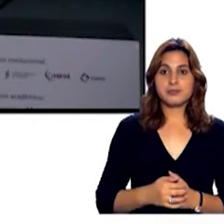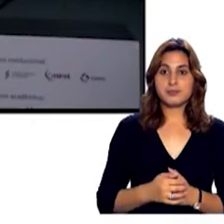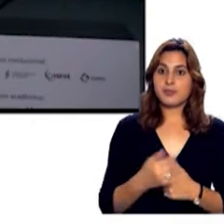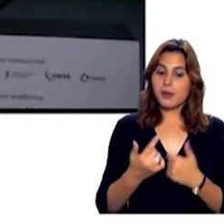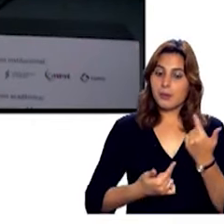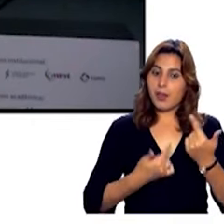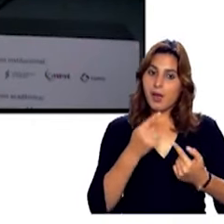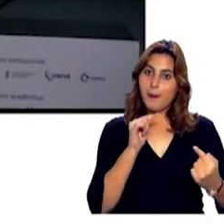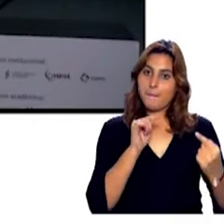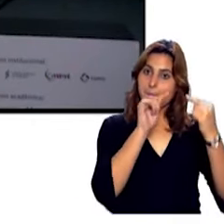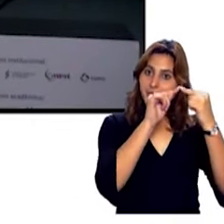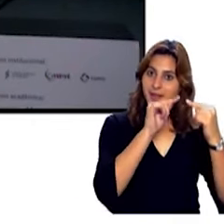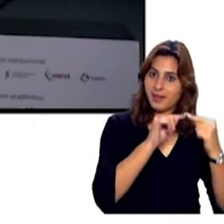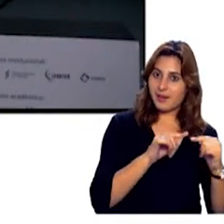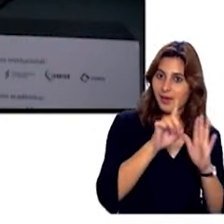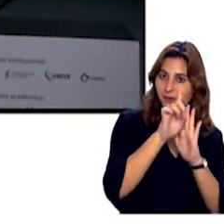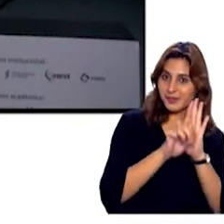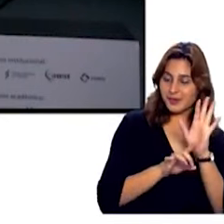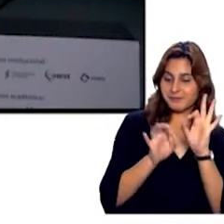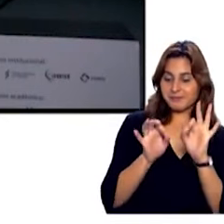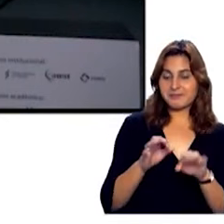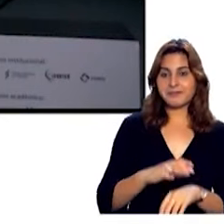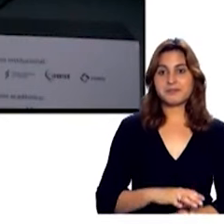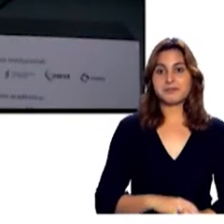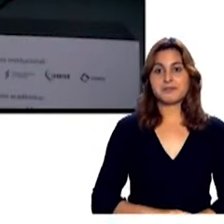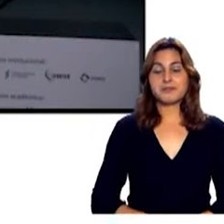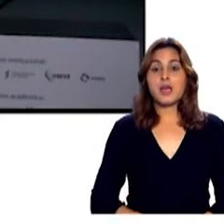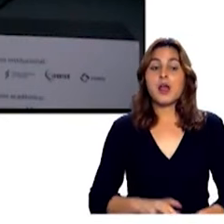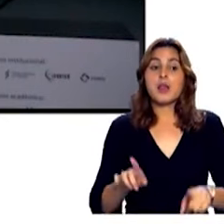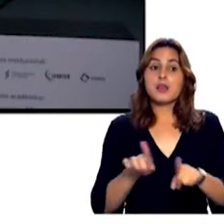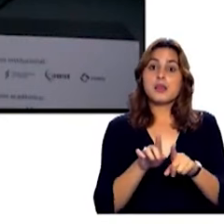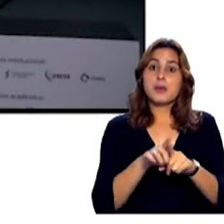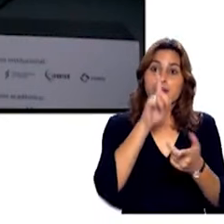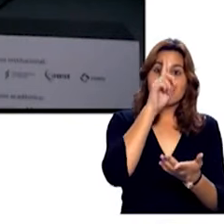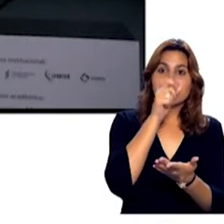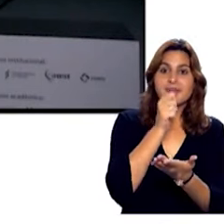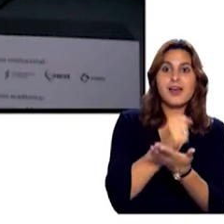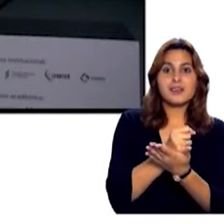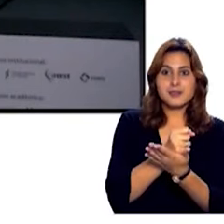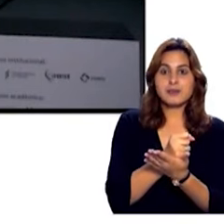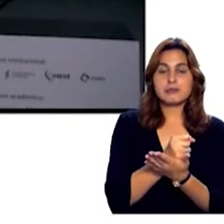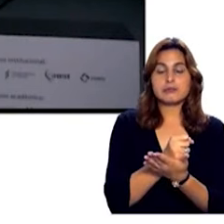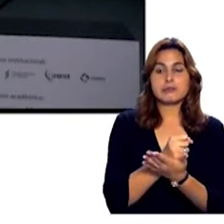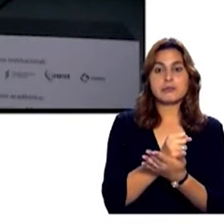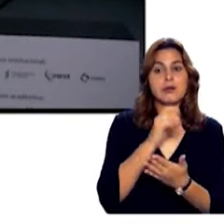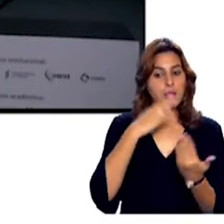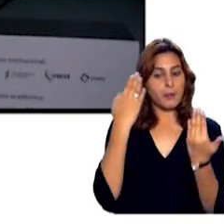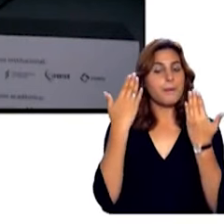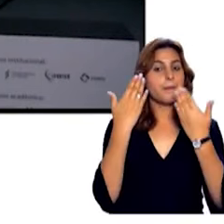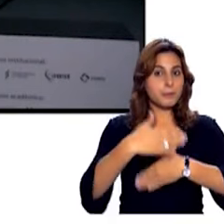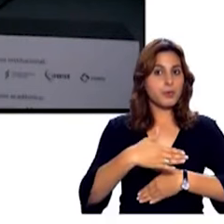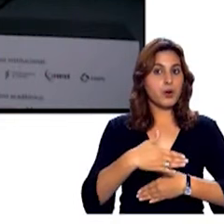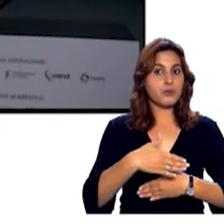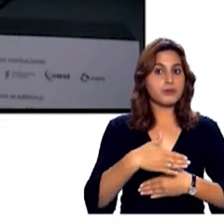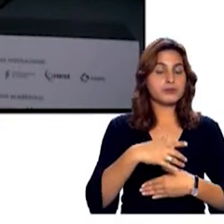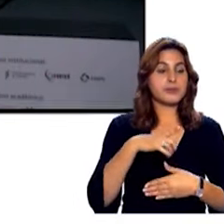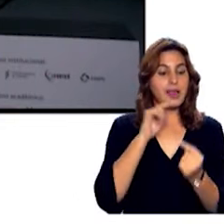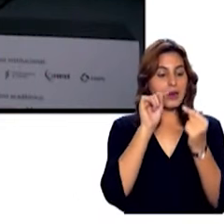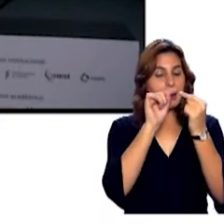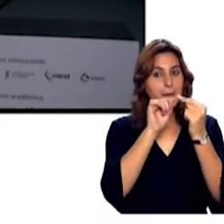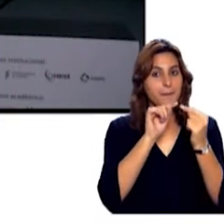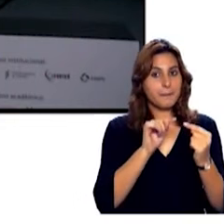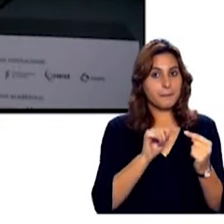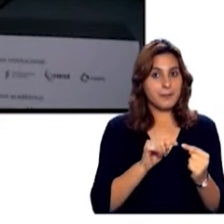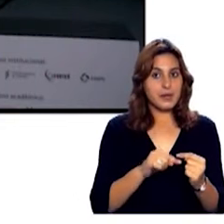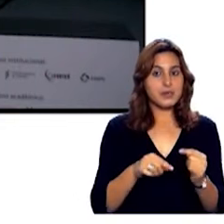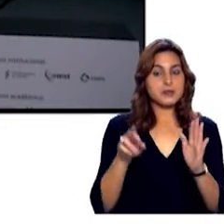funr tri de casación comprobar que efectivamente en esa función de aplicación de la Norma Y aplic del ha